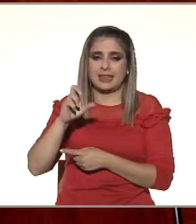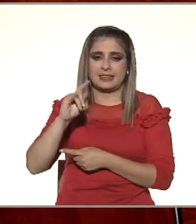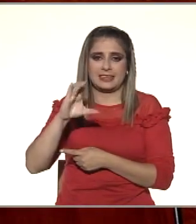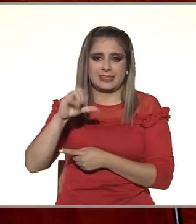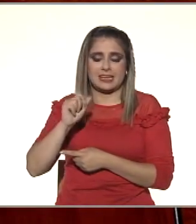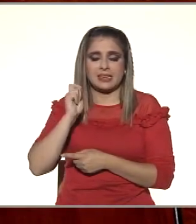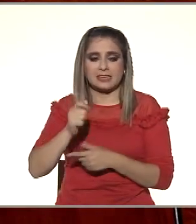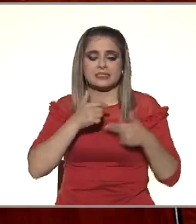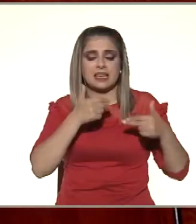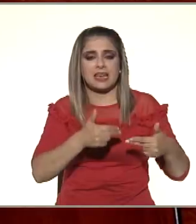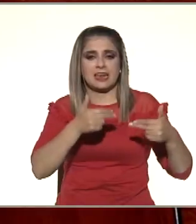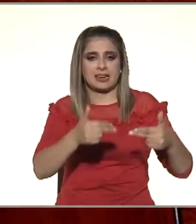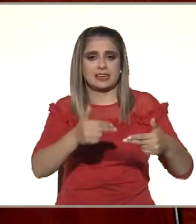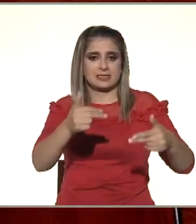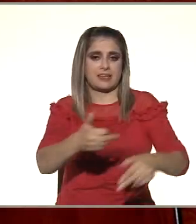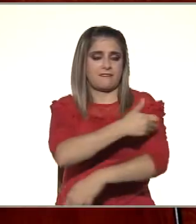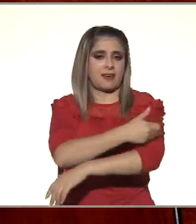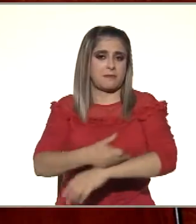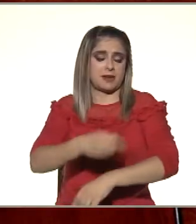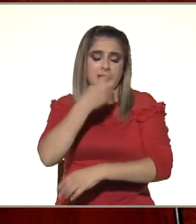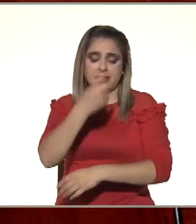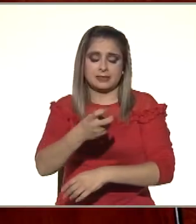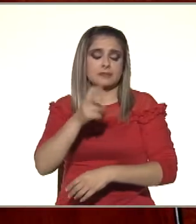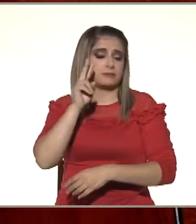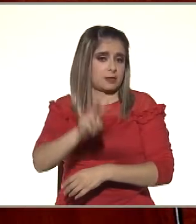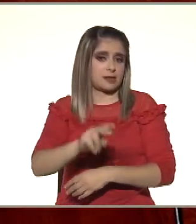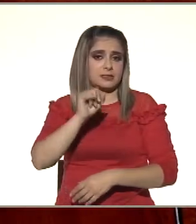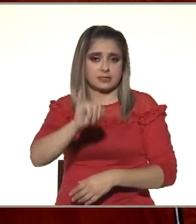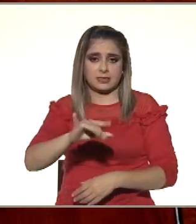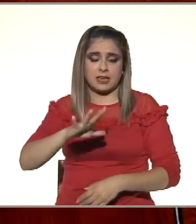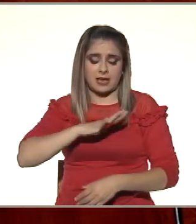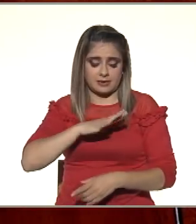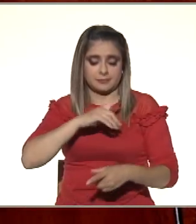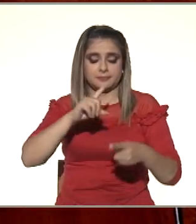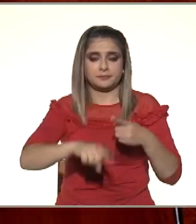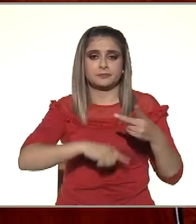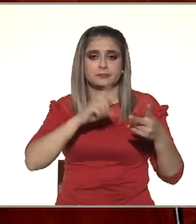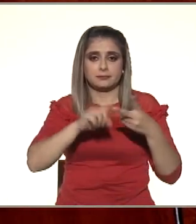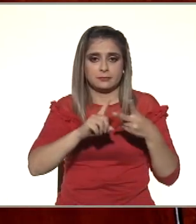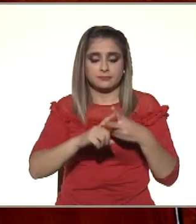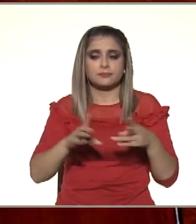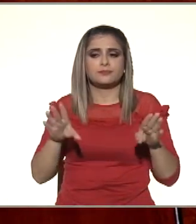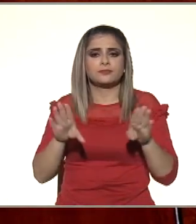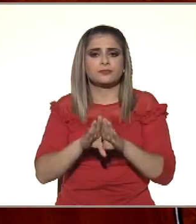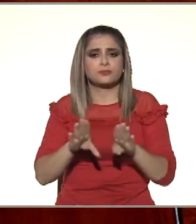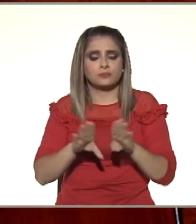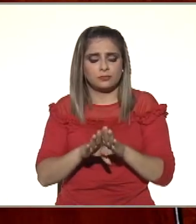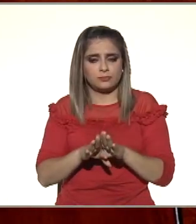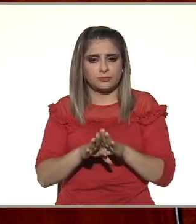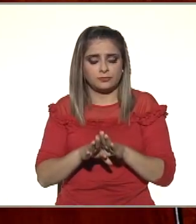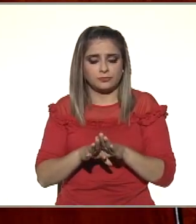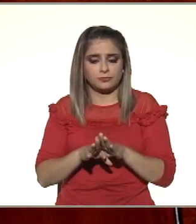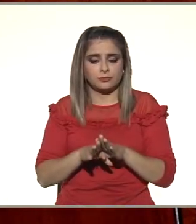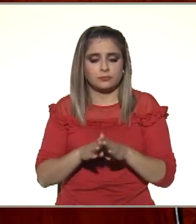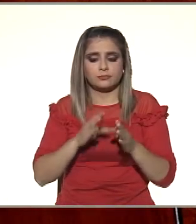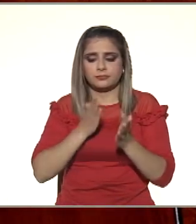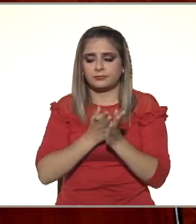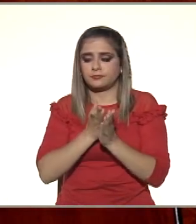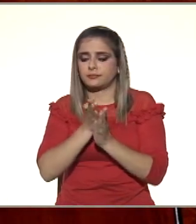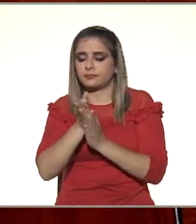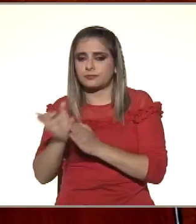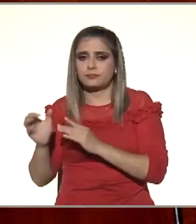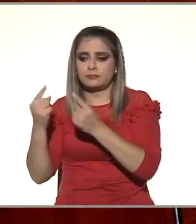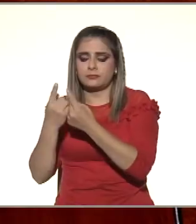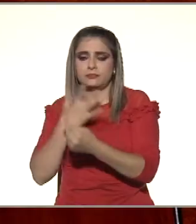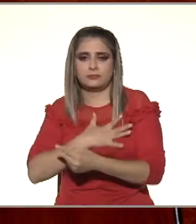esto y nos puede cambiar nuestros códigos. Pero lo segundo es, cómo metabolicemos la infidelidad es